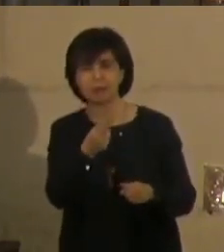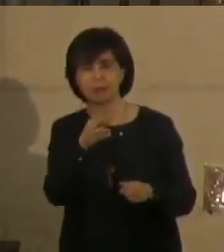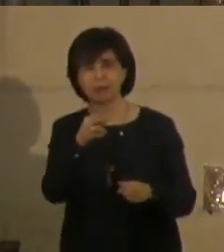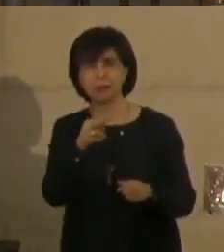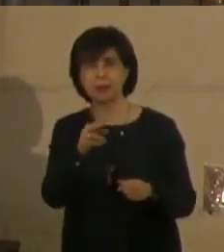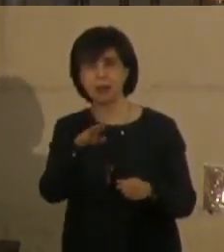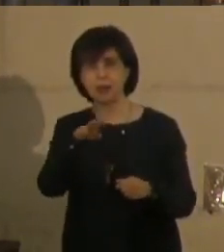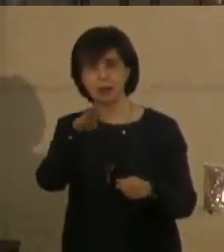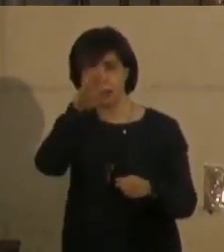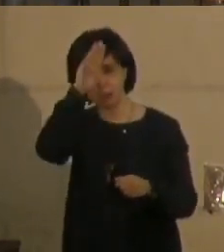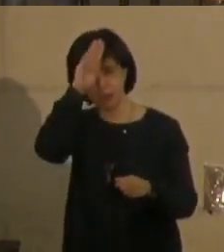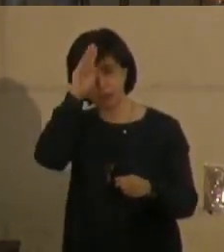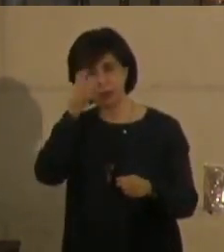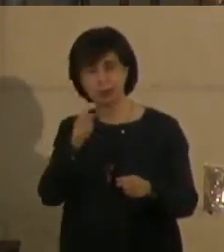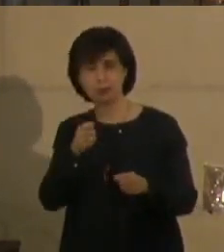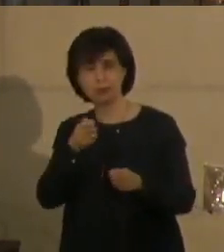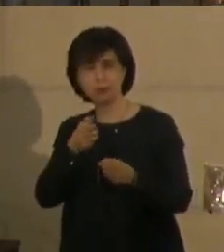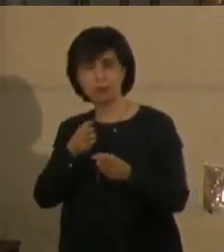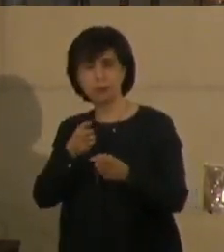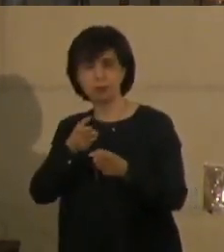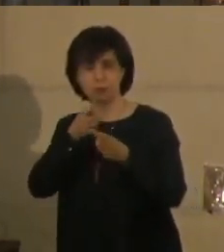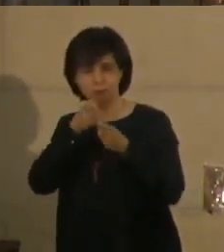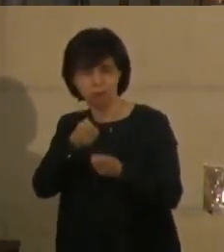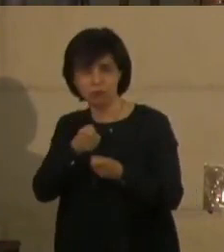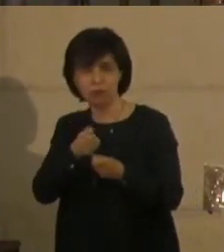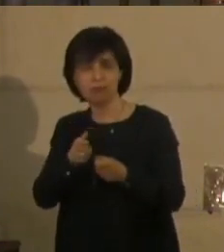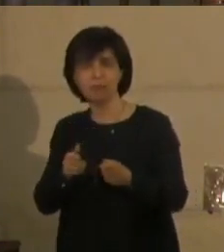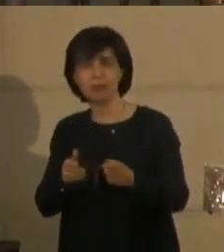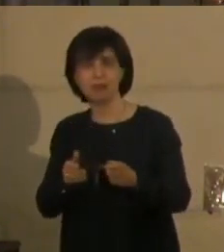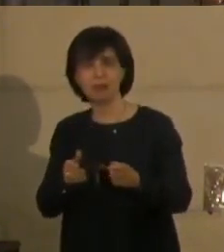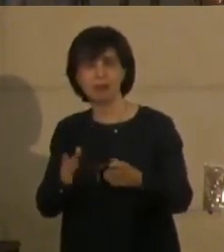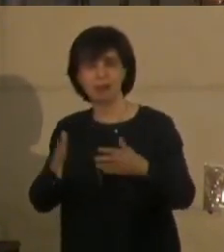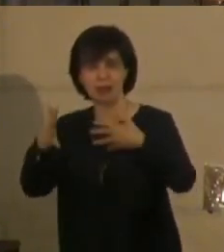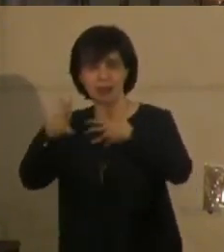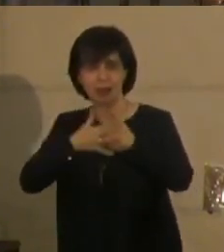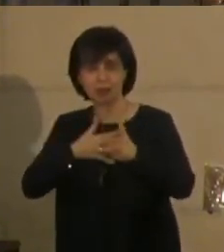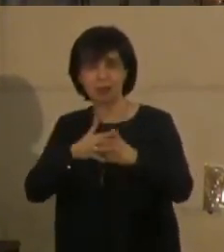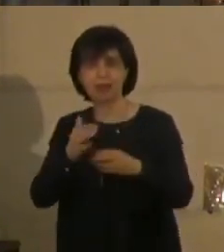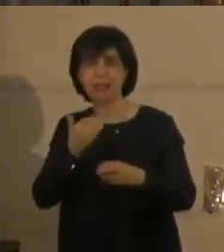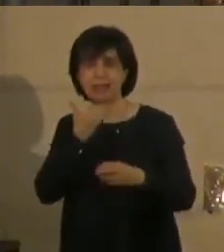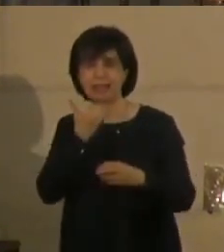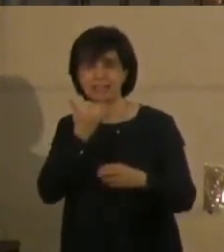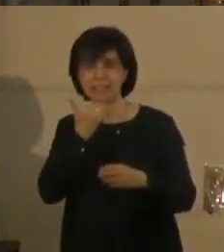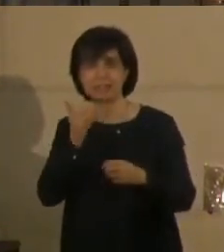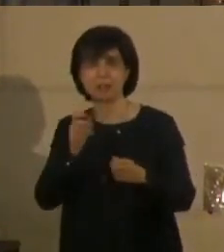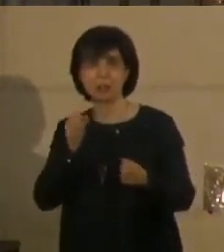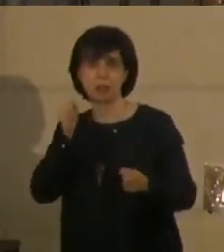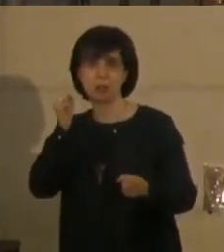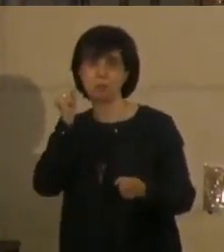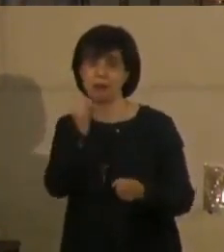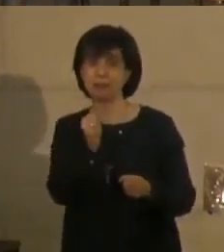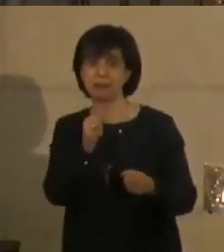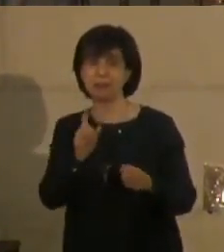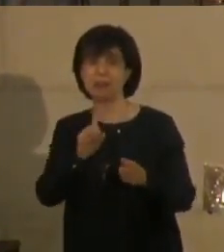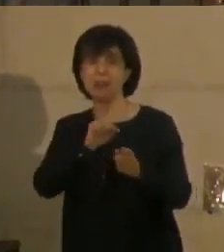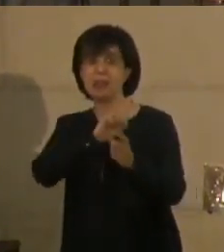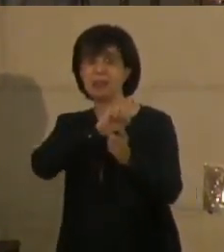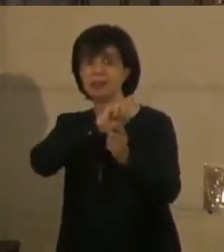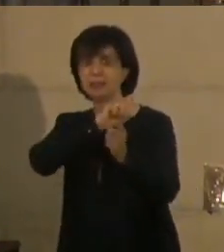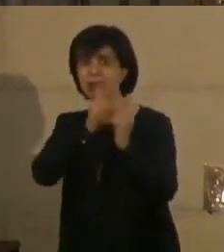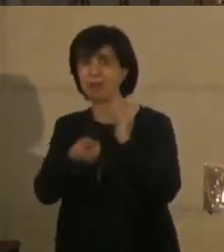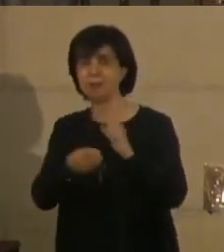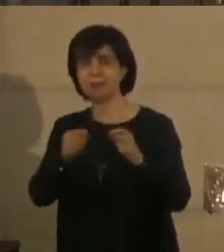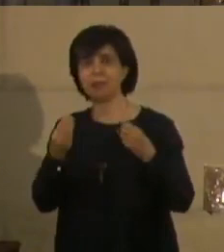a quien le había dado el tiro a la cárcel y casi le mata, que cambia la vida del Papa enteramente desde aquel